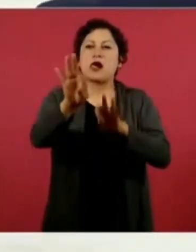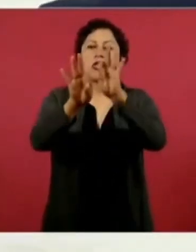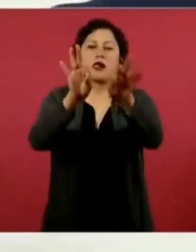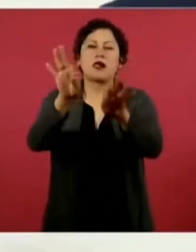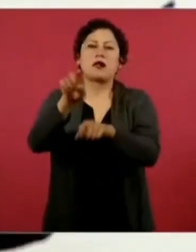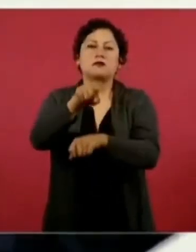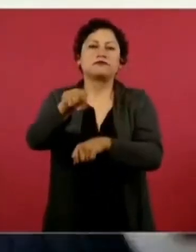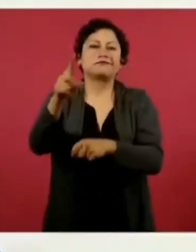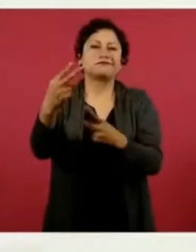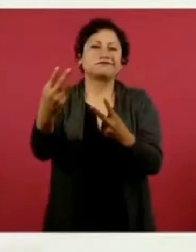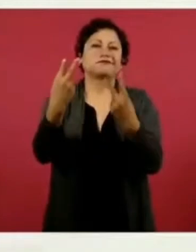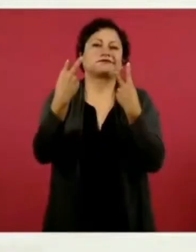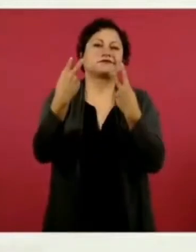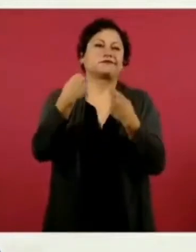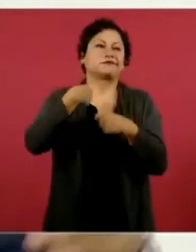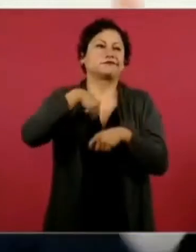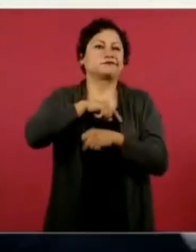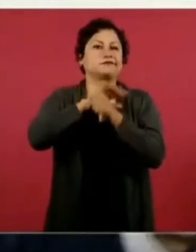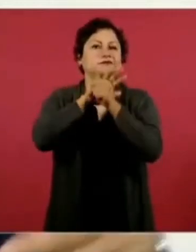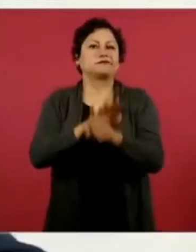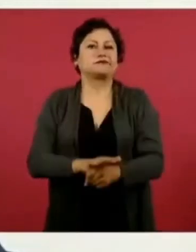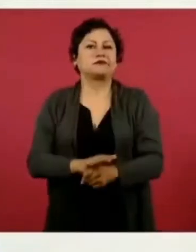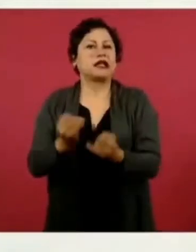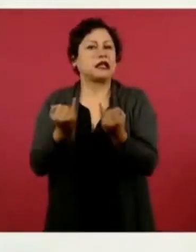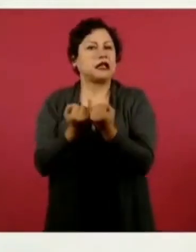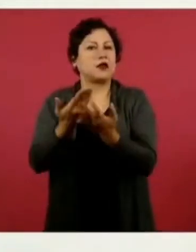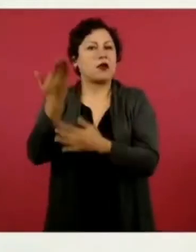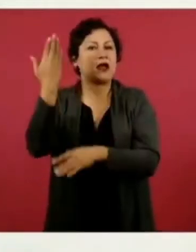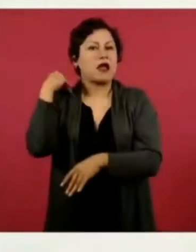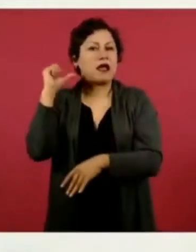los gobiernos pasados. Un poco lo que decía Marco,